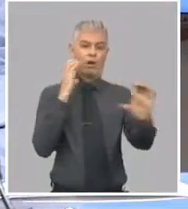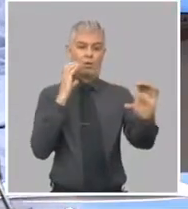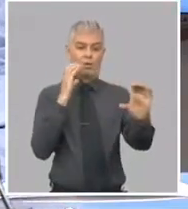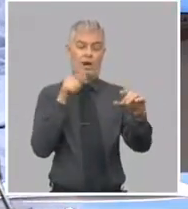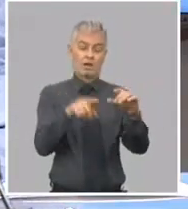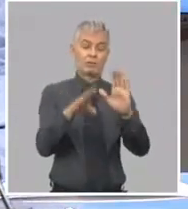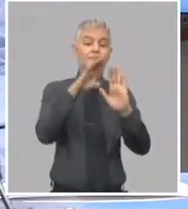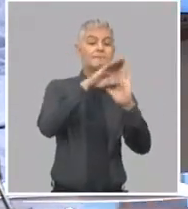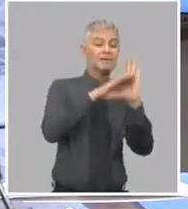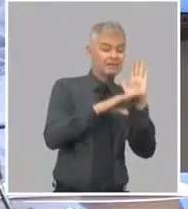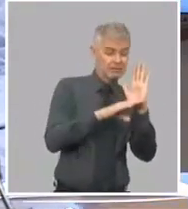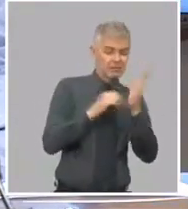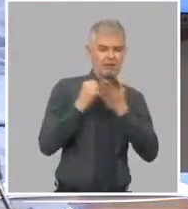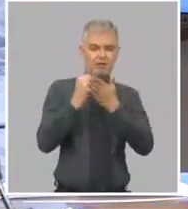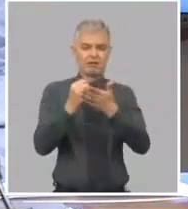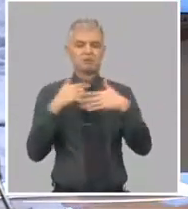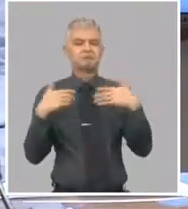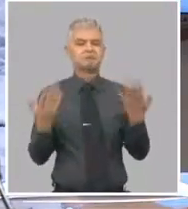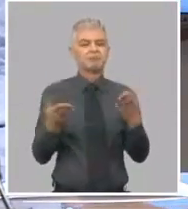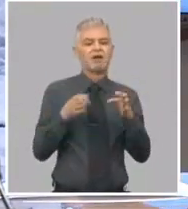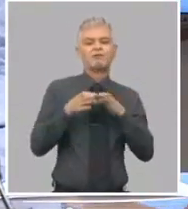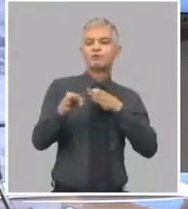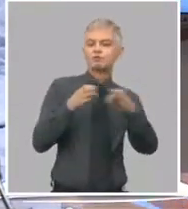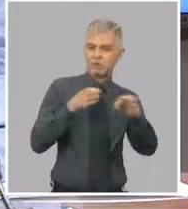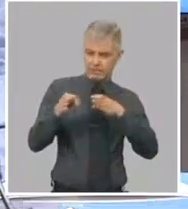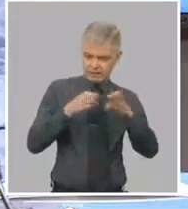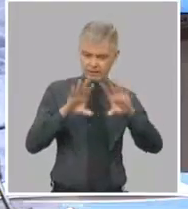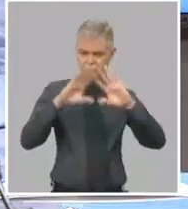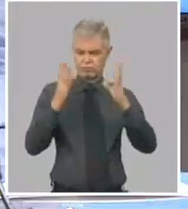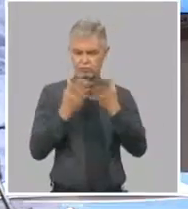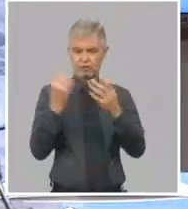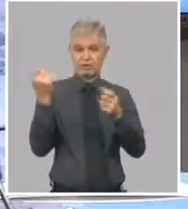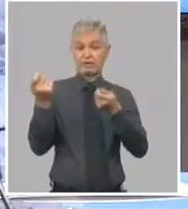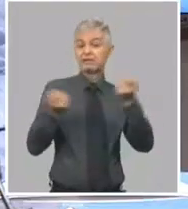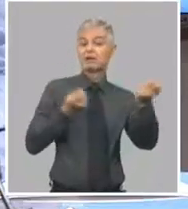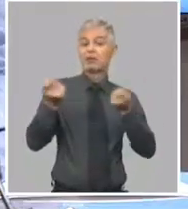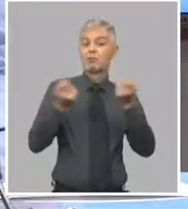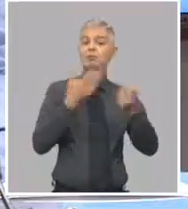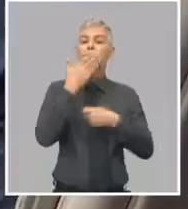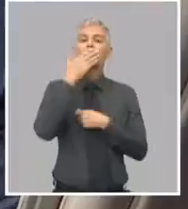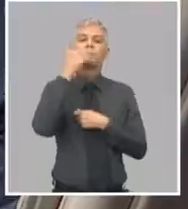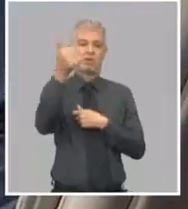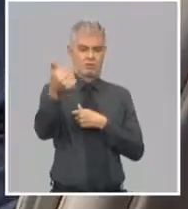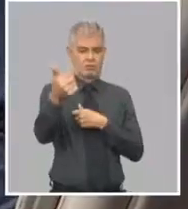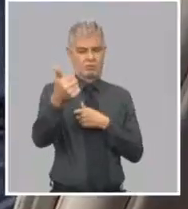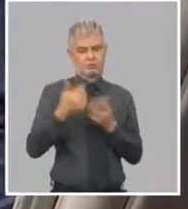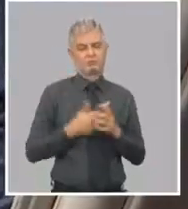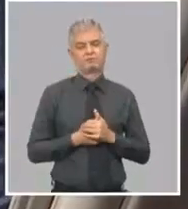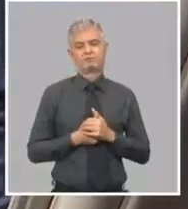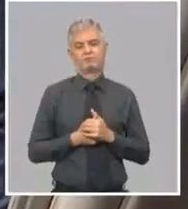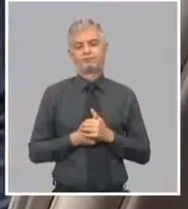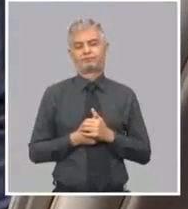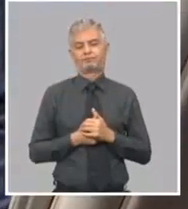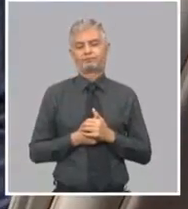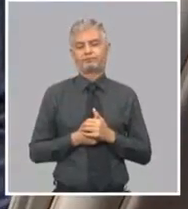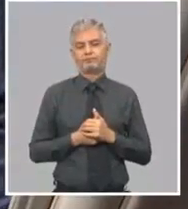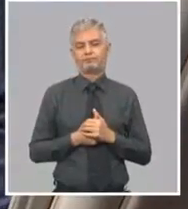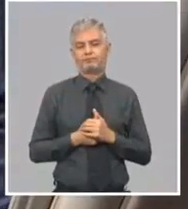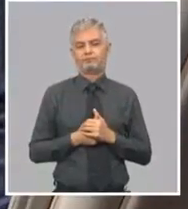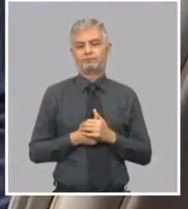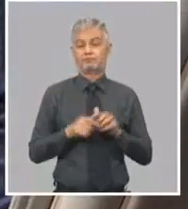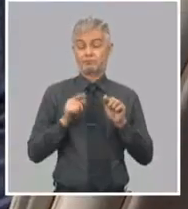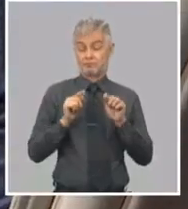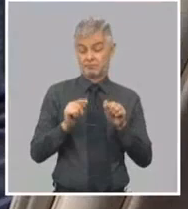que el funcionamiento de transporte público sea mejor que se fuente también de las cosas que